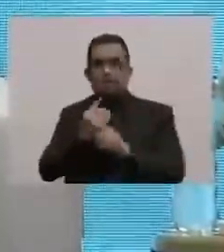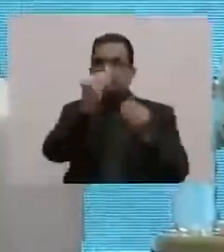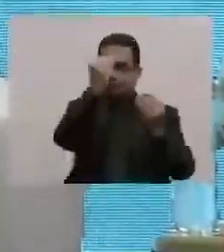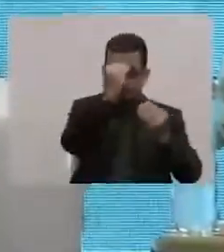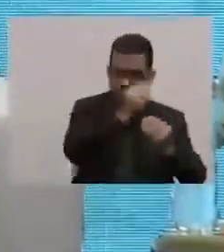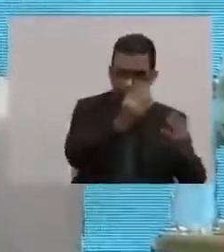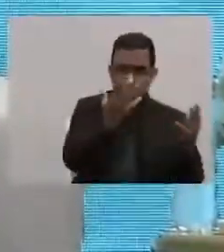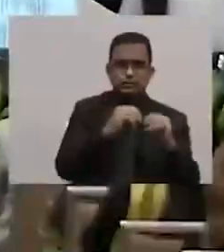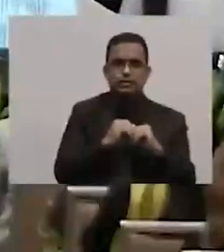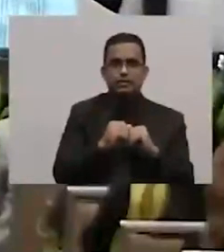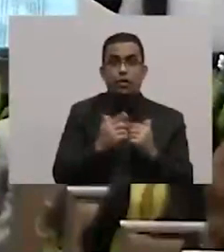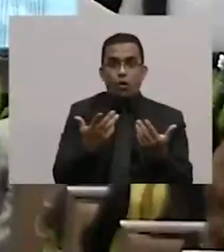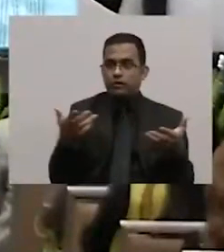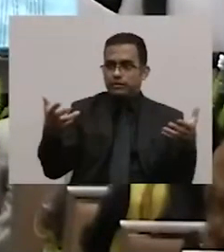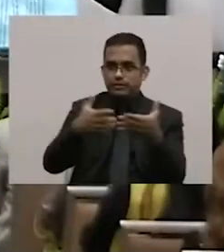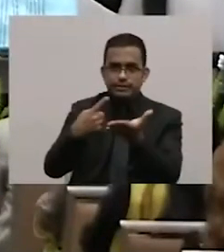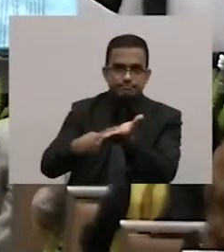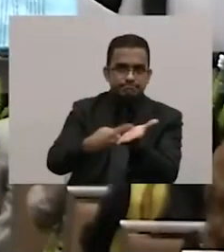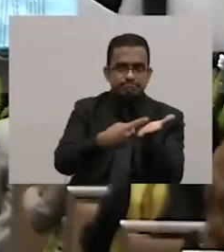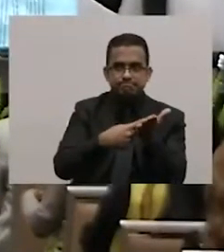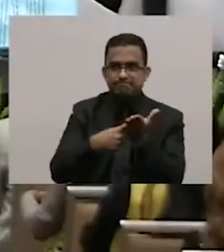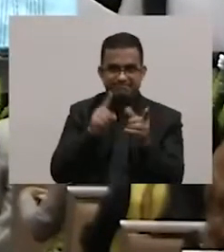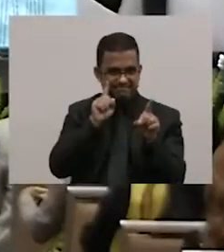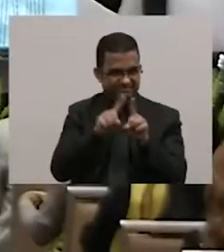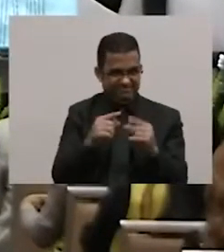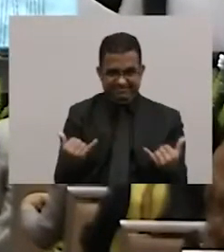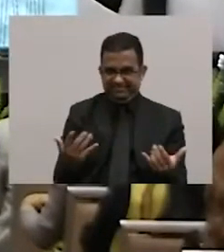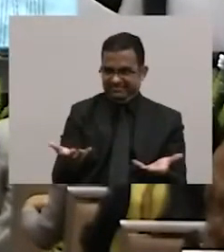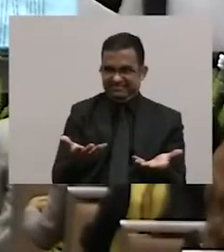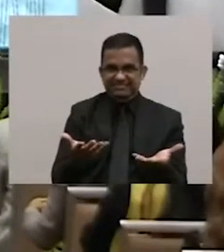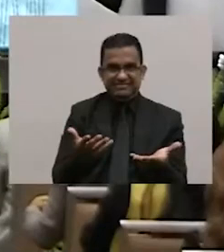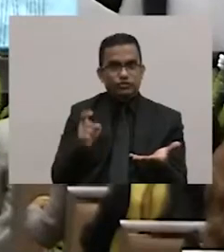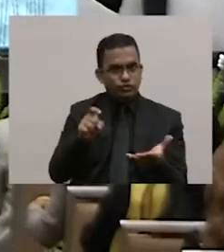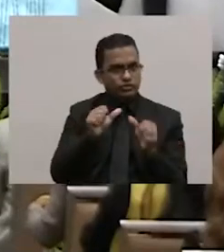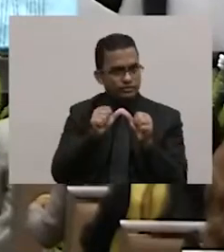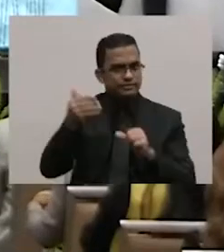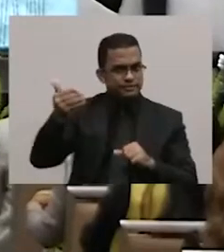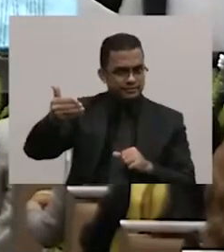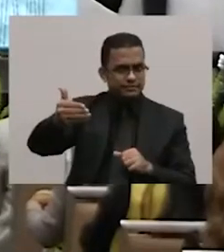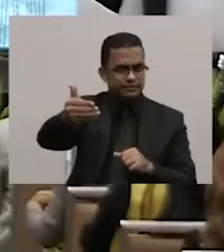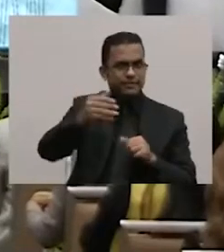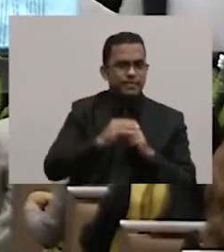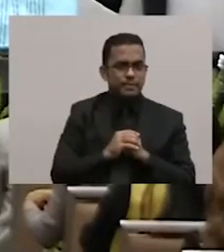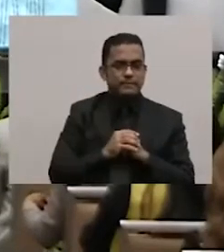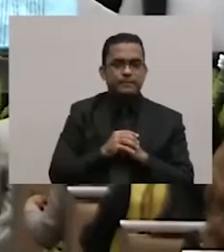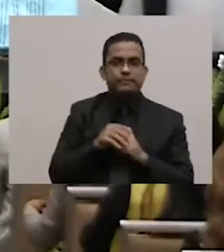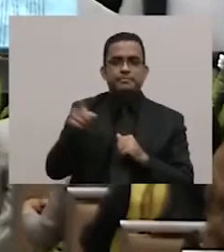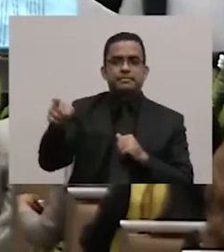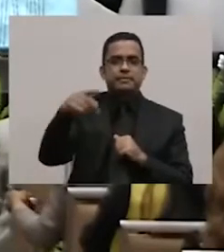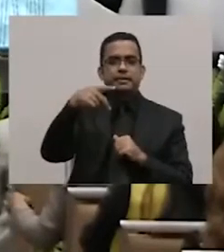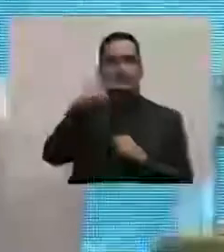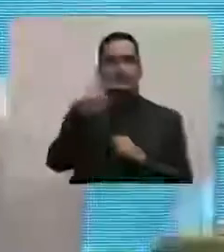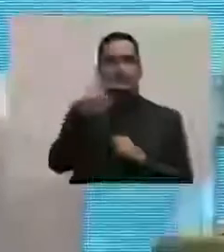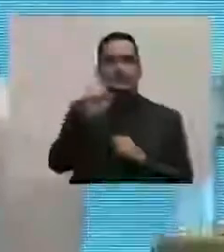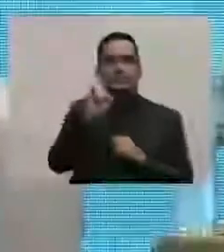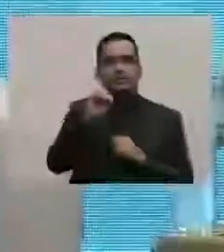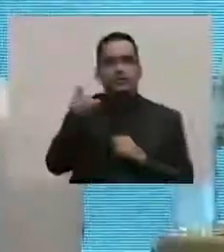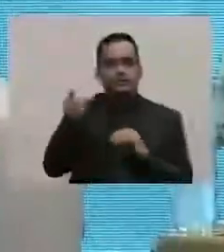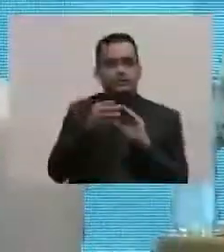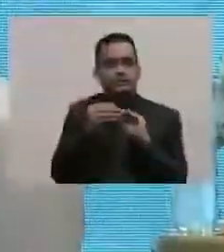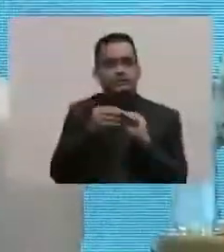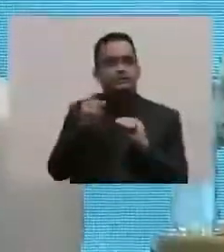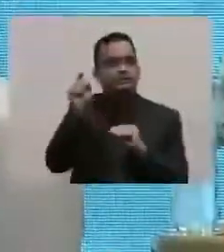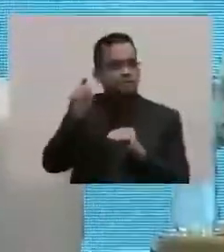este que estamos teniendo aquí de las reformas electorales. Don Percio dice que hay que garantizar